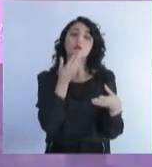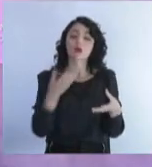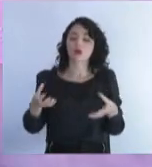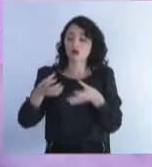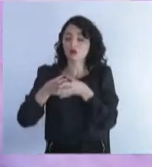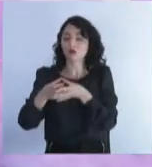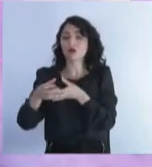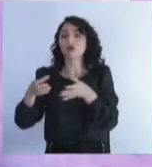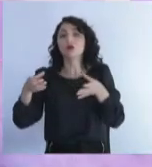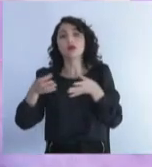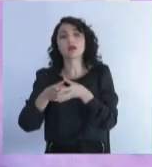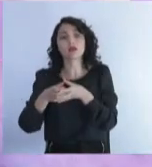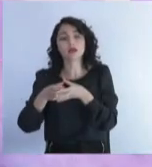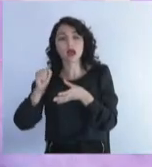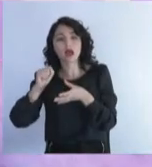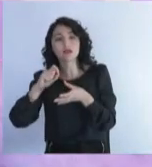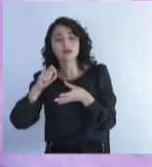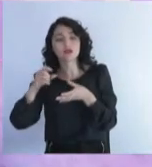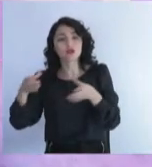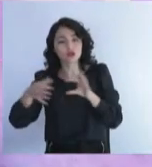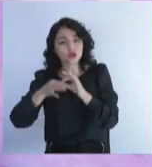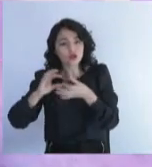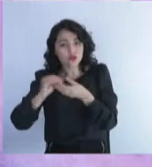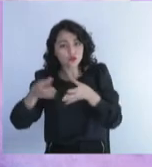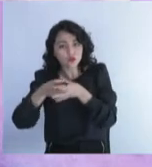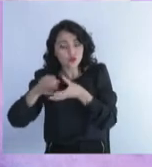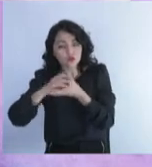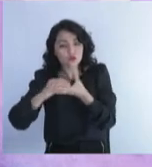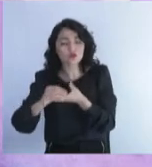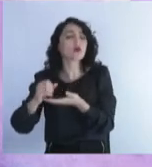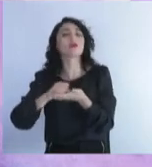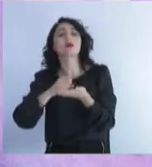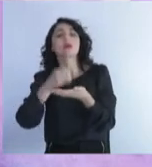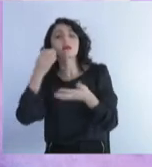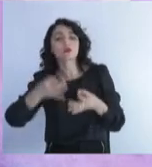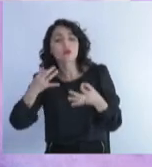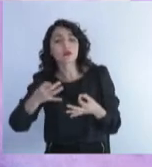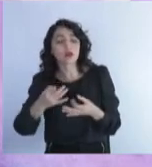Seguridad, presentaron el tercer estudio de salud mental